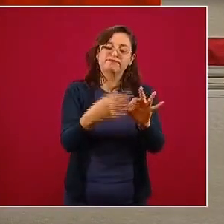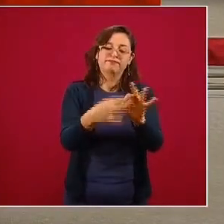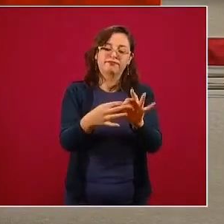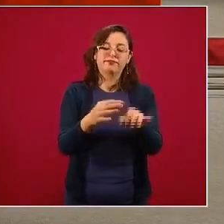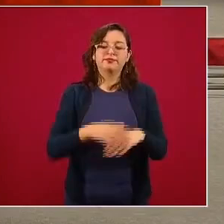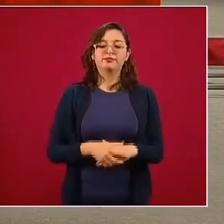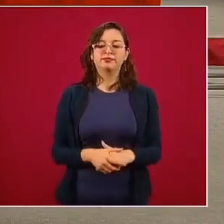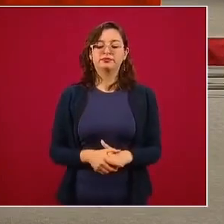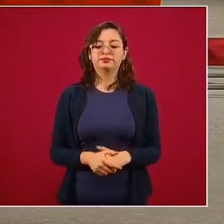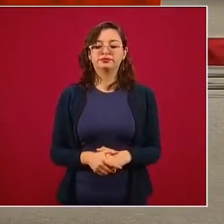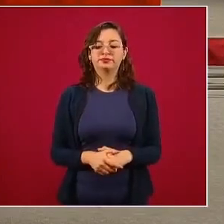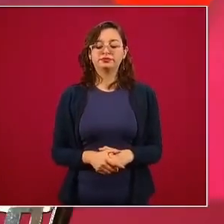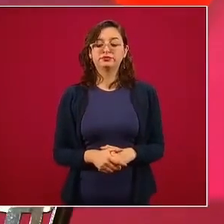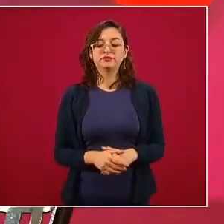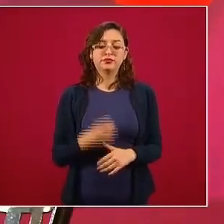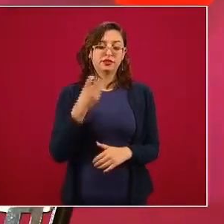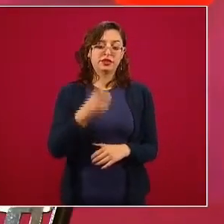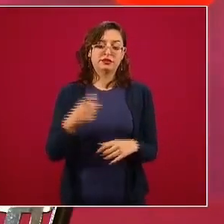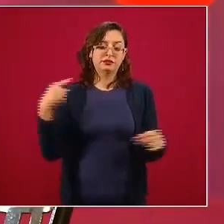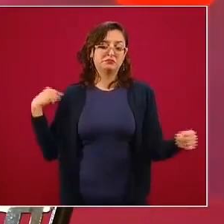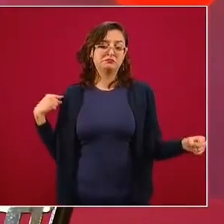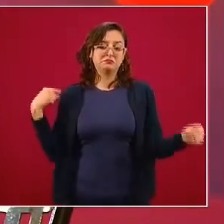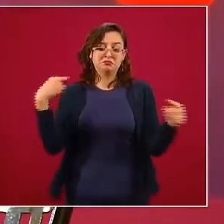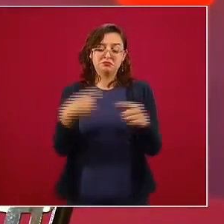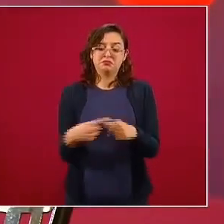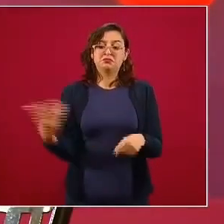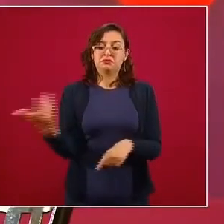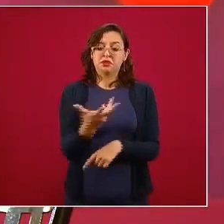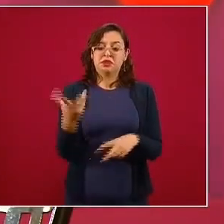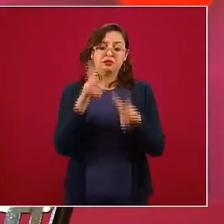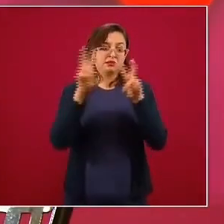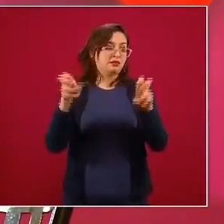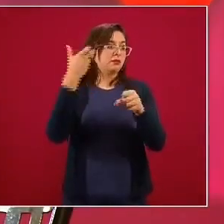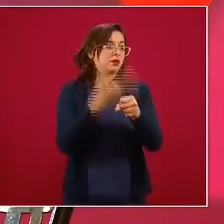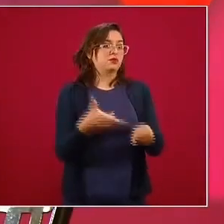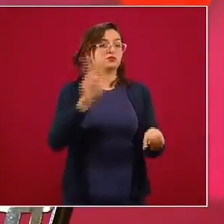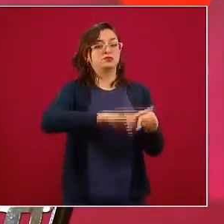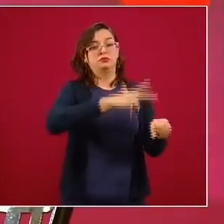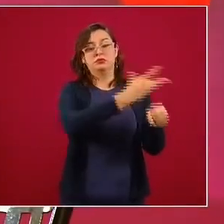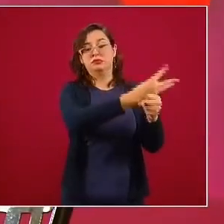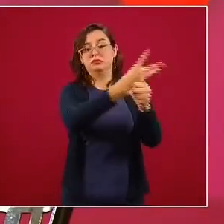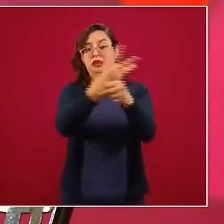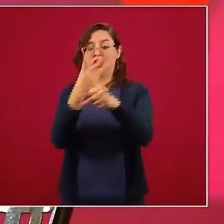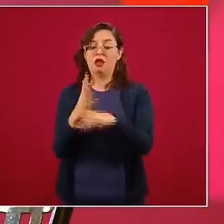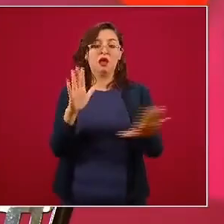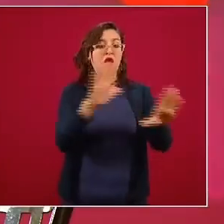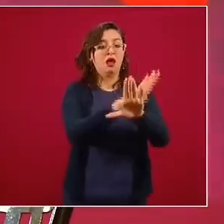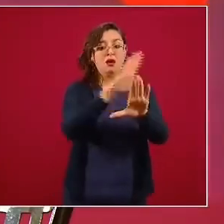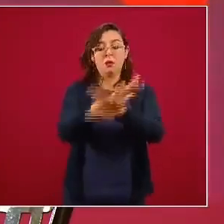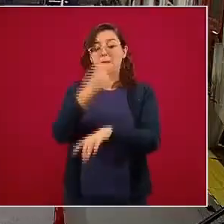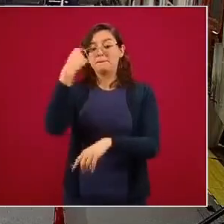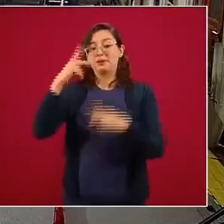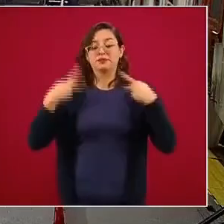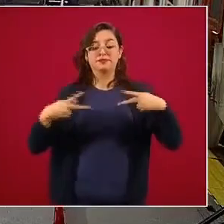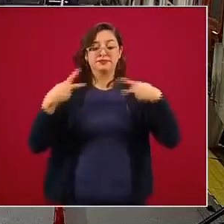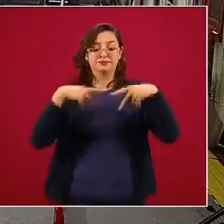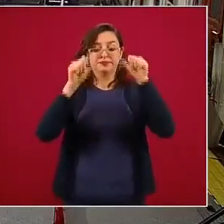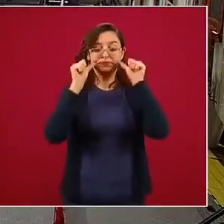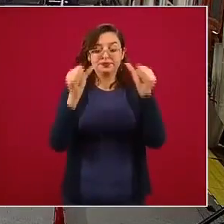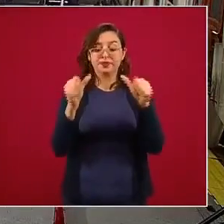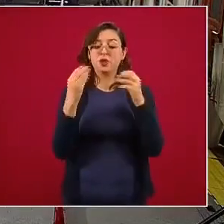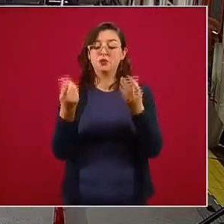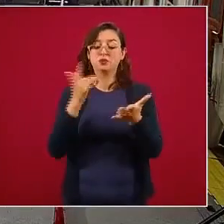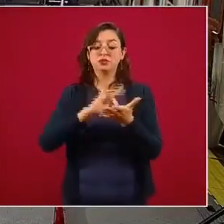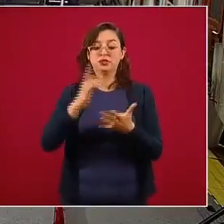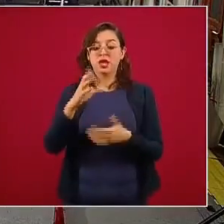la atención. Eso es lo que hemos estado haciendo. Todo esto es la reconversión hospitalaria para atender a las personas. Muchas